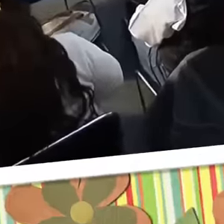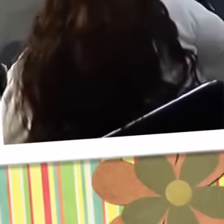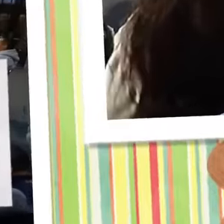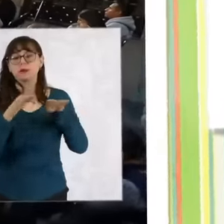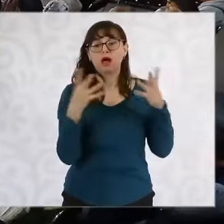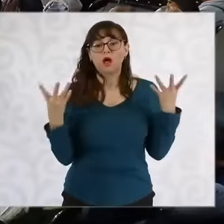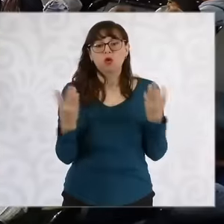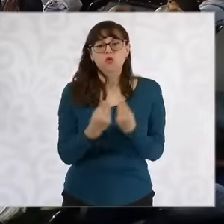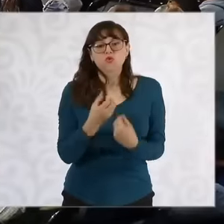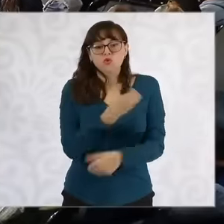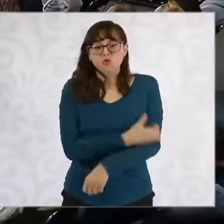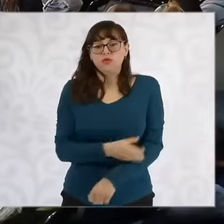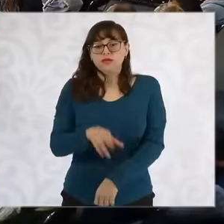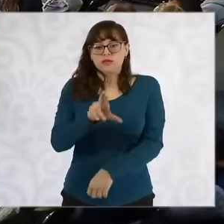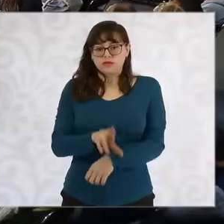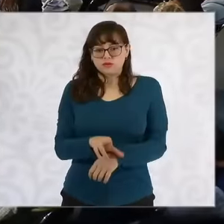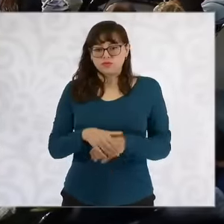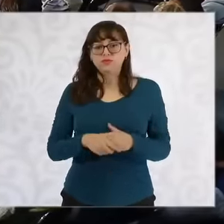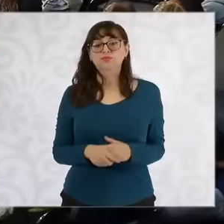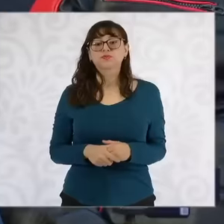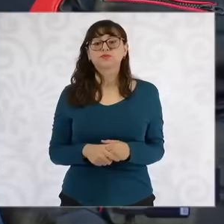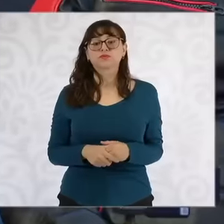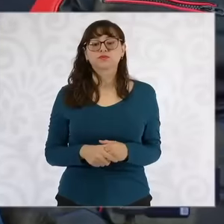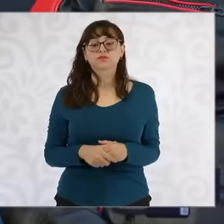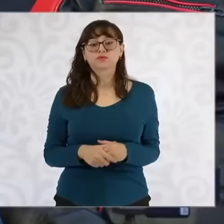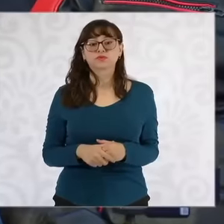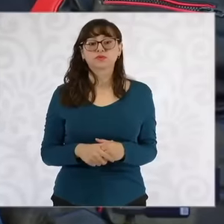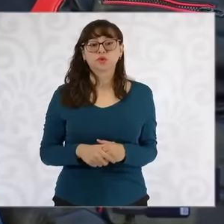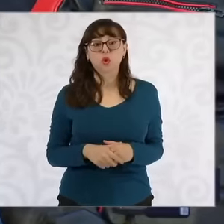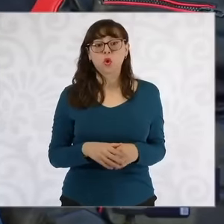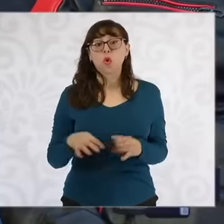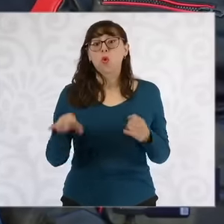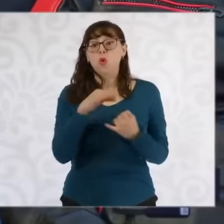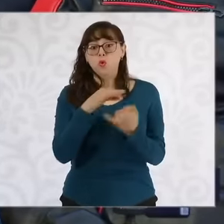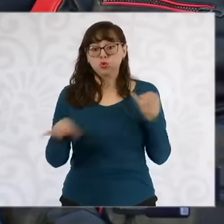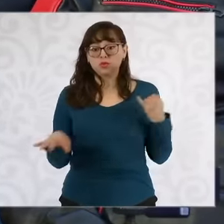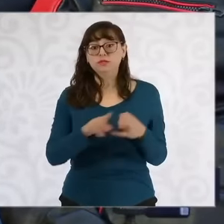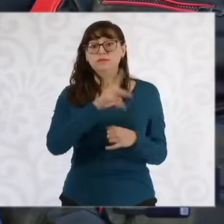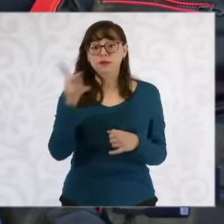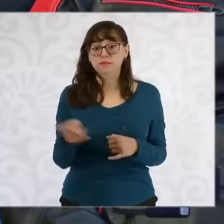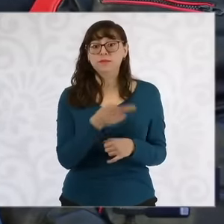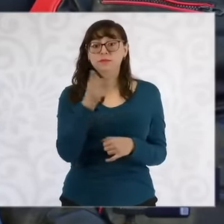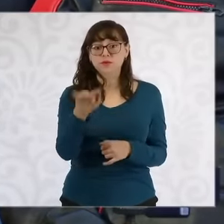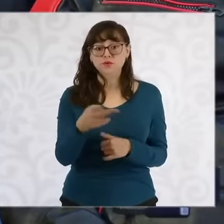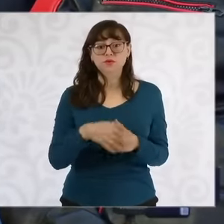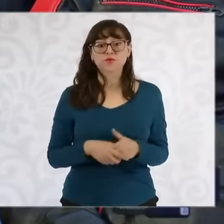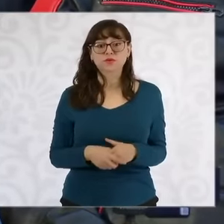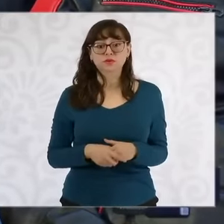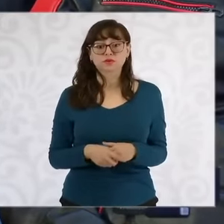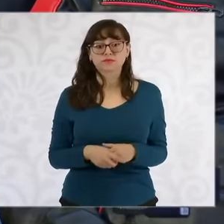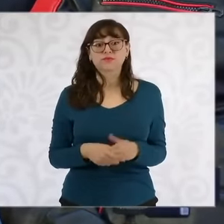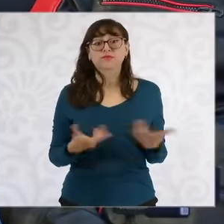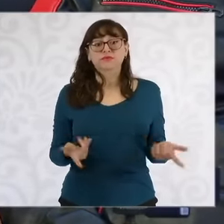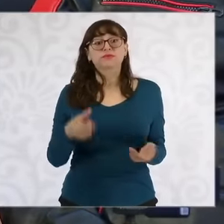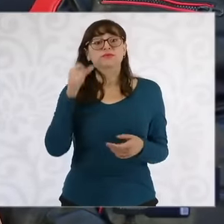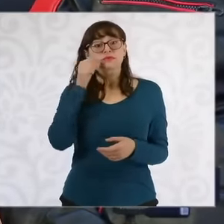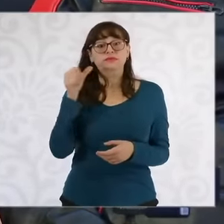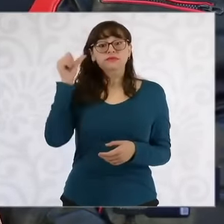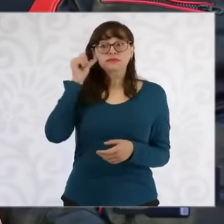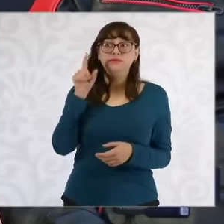Y por último, preguntarle, presidenta, el día de ayer, doctora, pues ya supimos que en el INE se